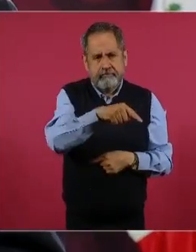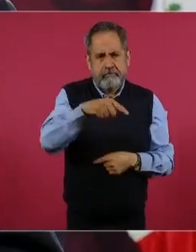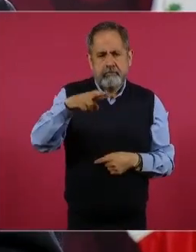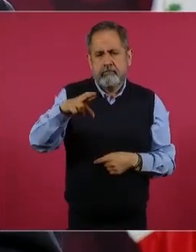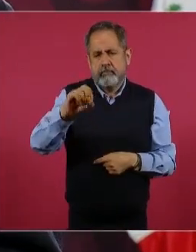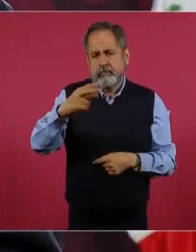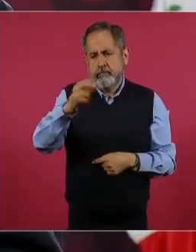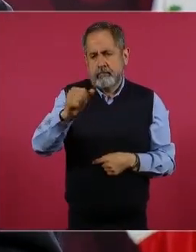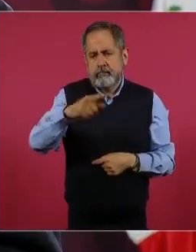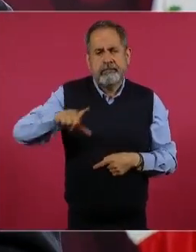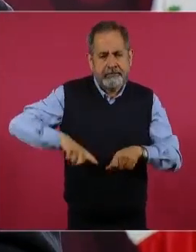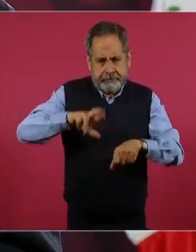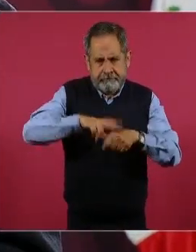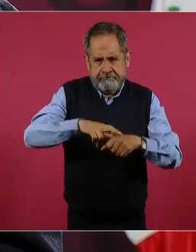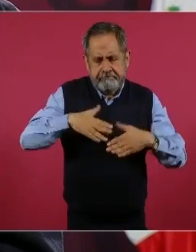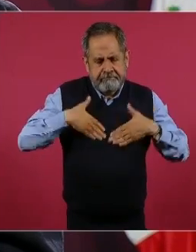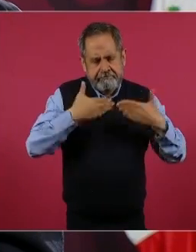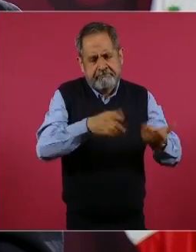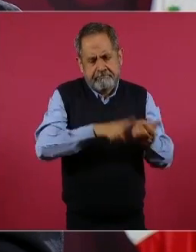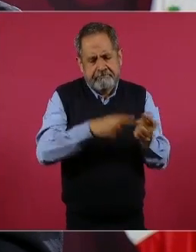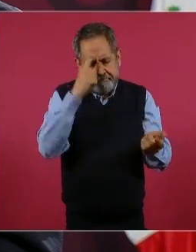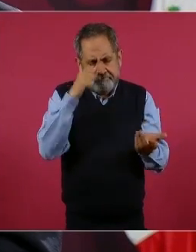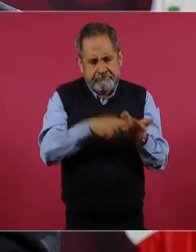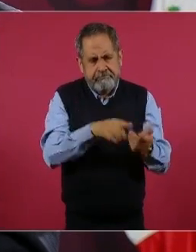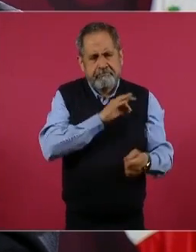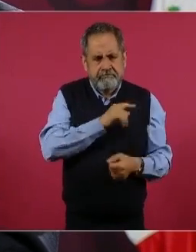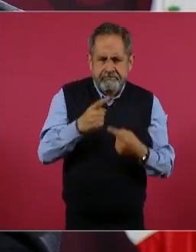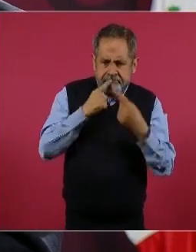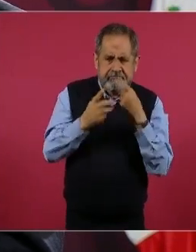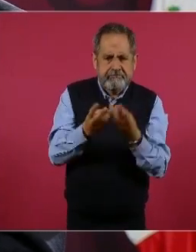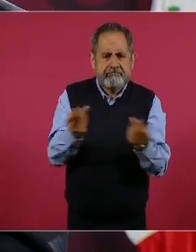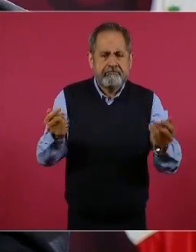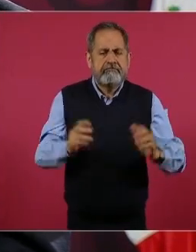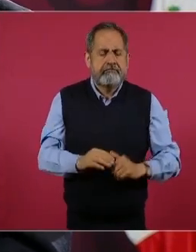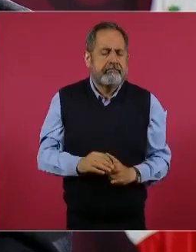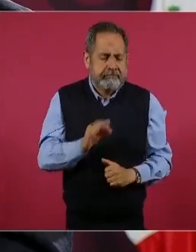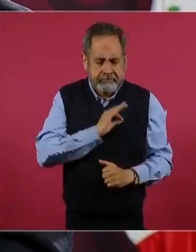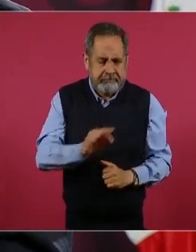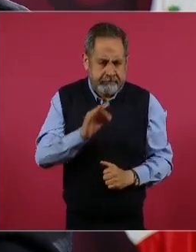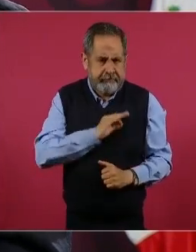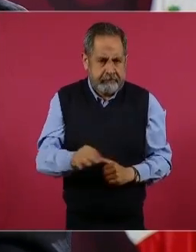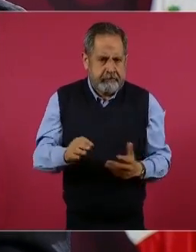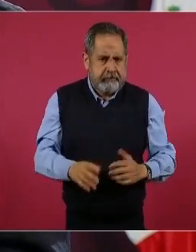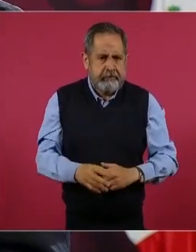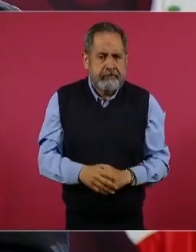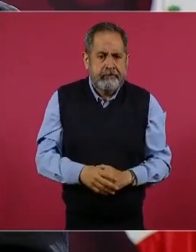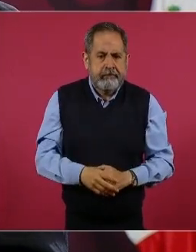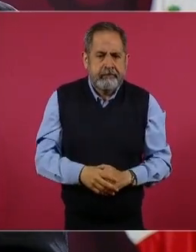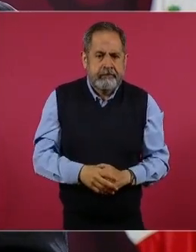Rocha, al gobernador, y él